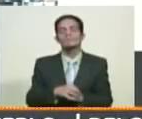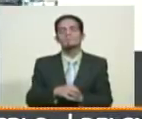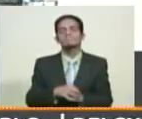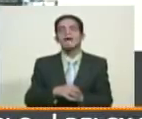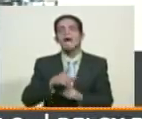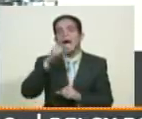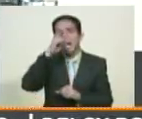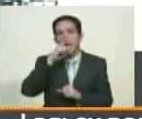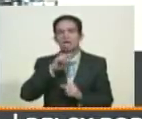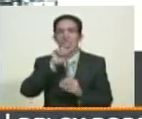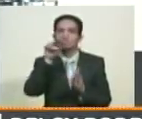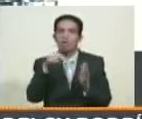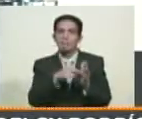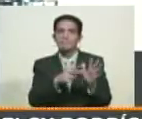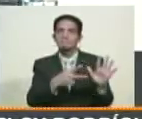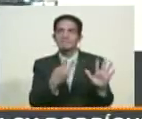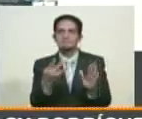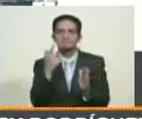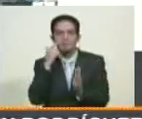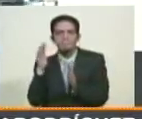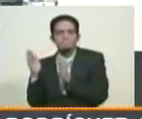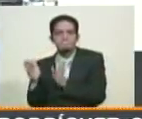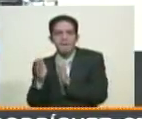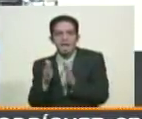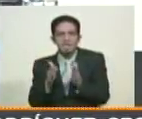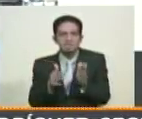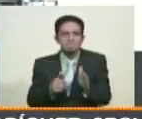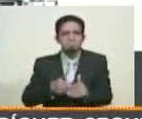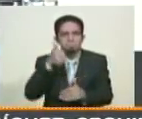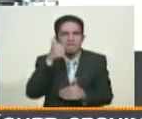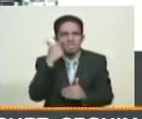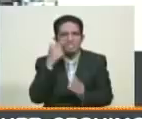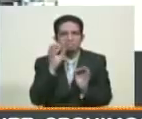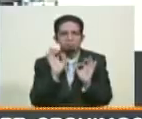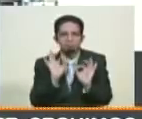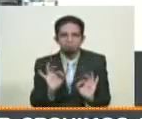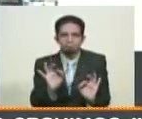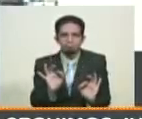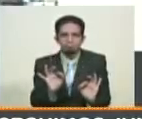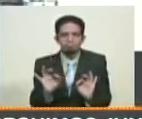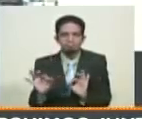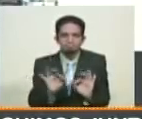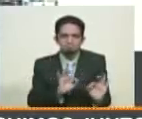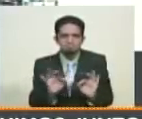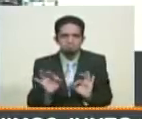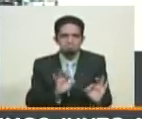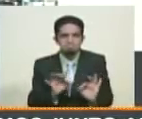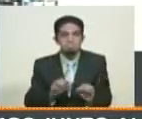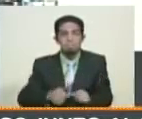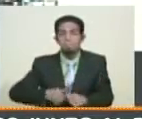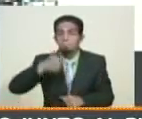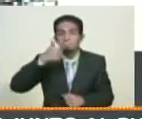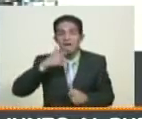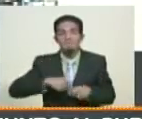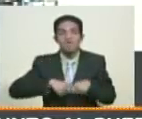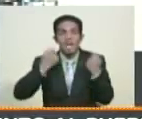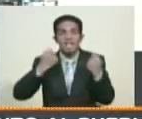ya con un plan mucho más elaborado, con mayor intensidad violenta y